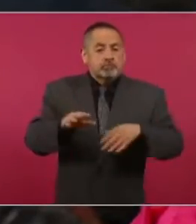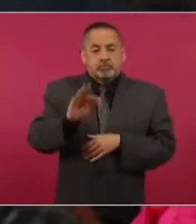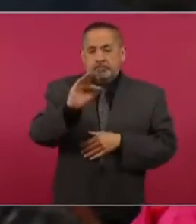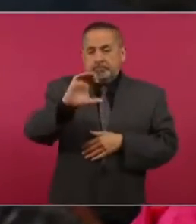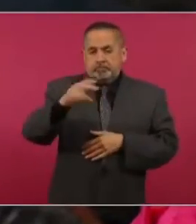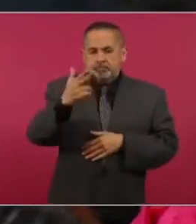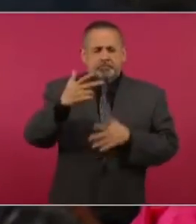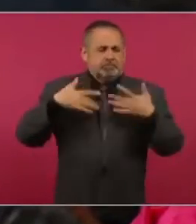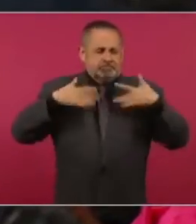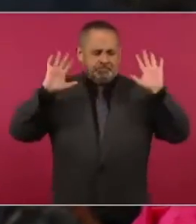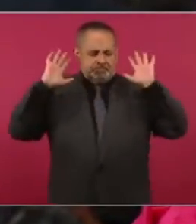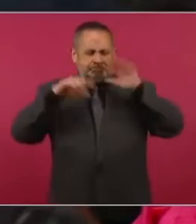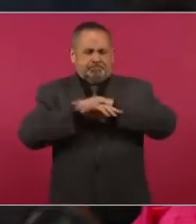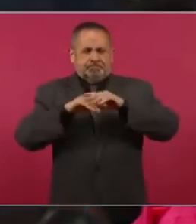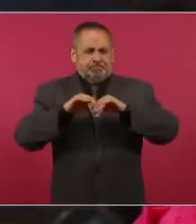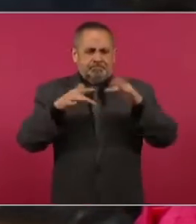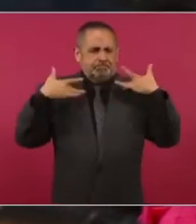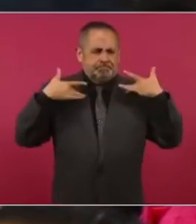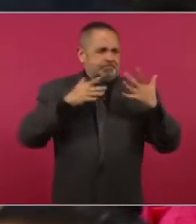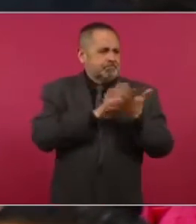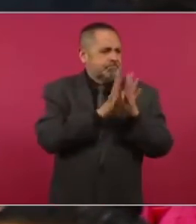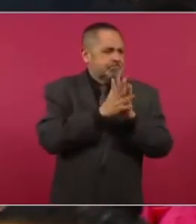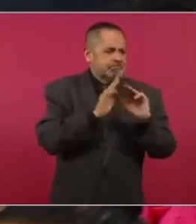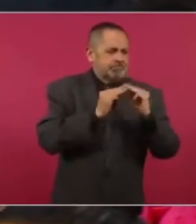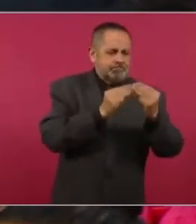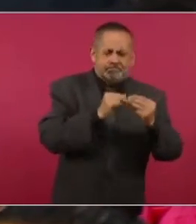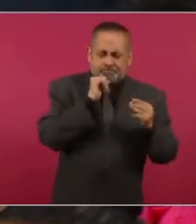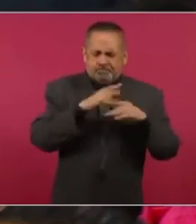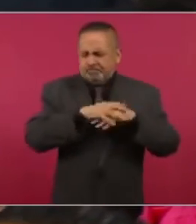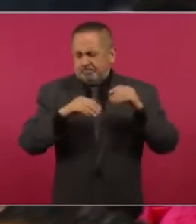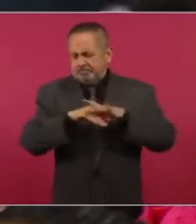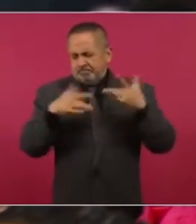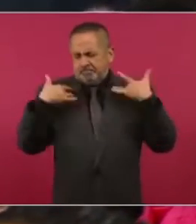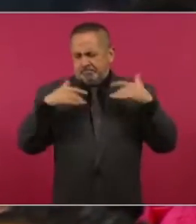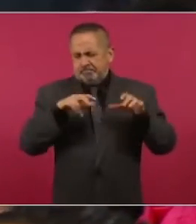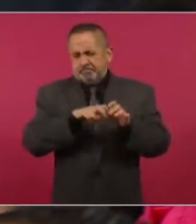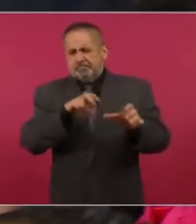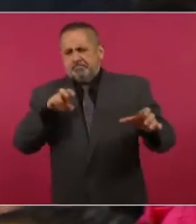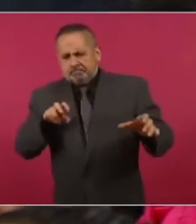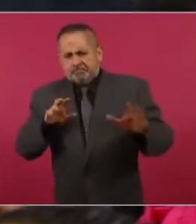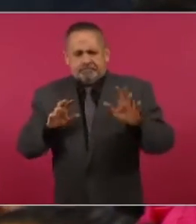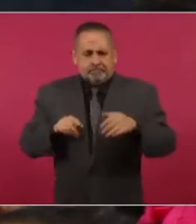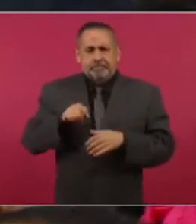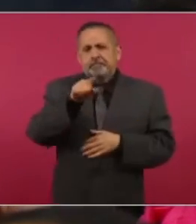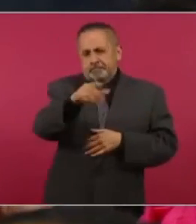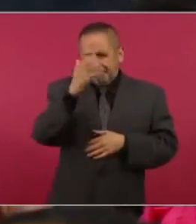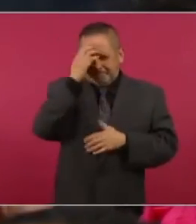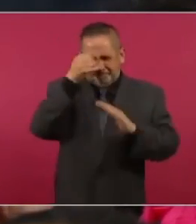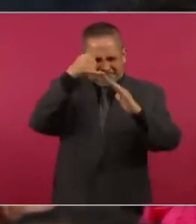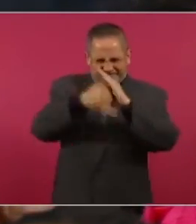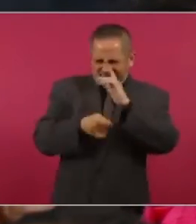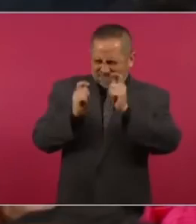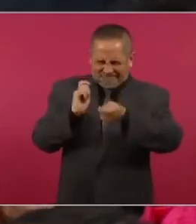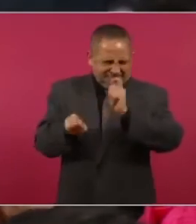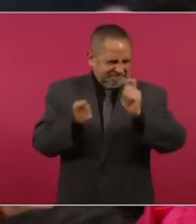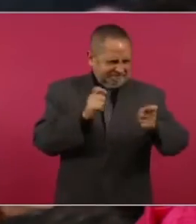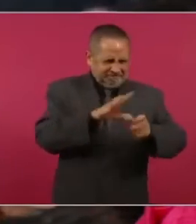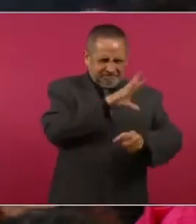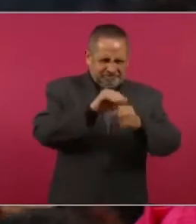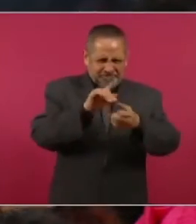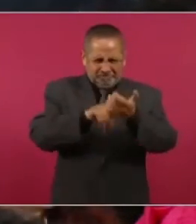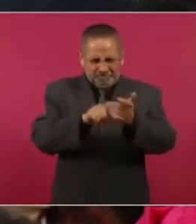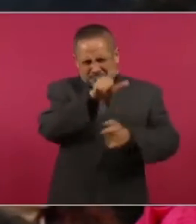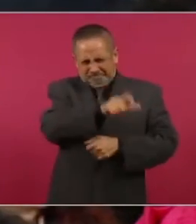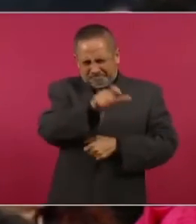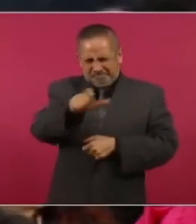decir que él no tenía ningún trato con narcotraficantes, pero desde su punto de vista y conociendo la esencia de los políticos mexicanos,